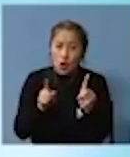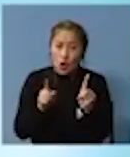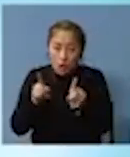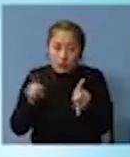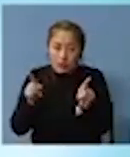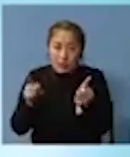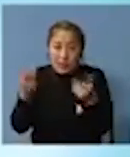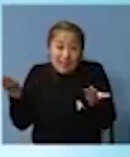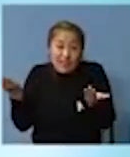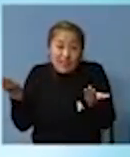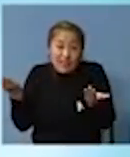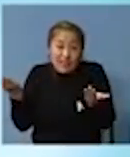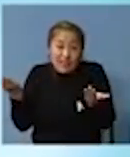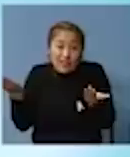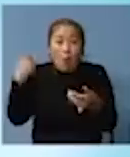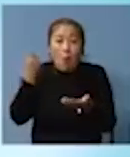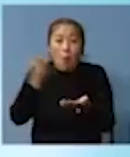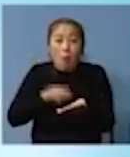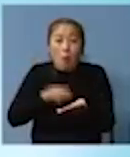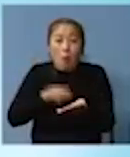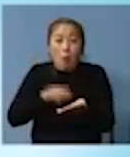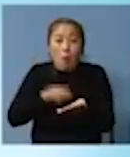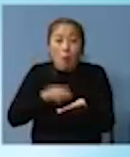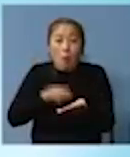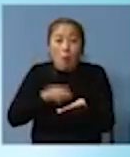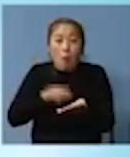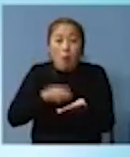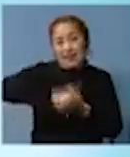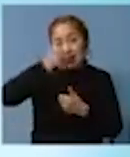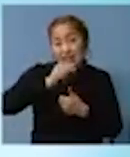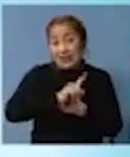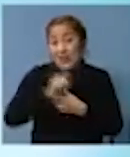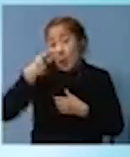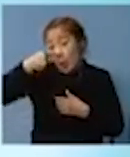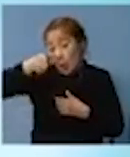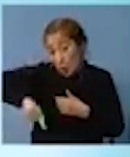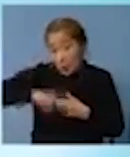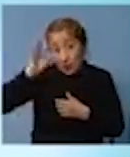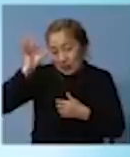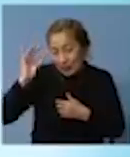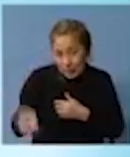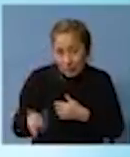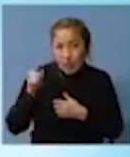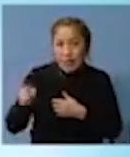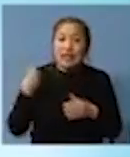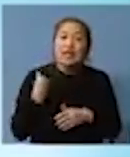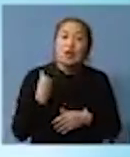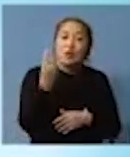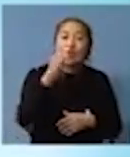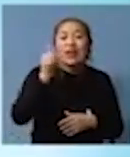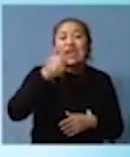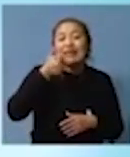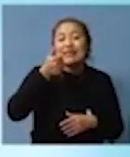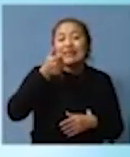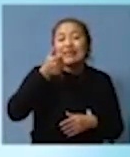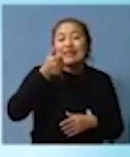vieja política, que es esto, pagar por una candidatura. Nosotros en lo último que nos habíamos quedado era que era candidato con Casas.